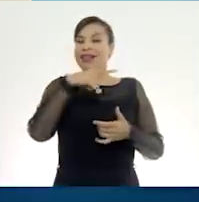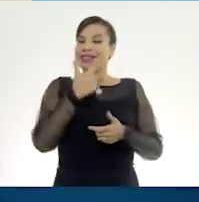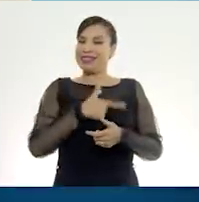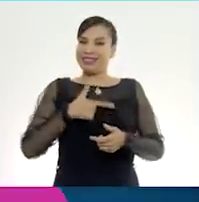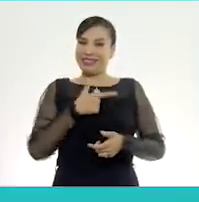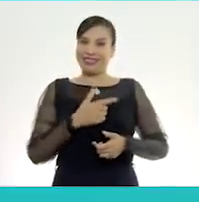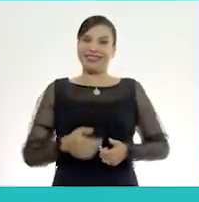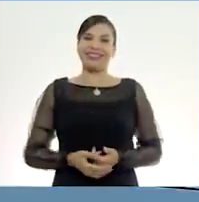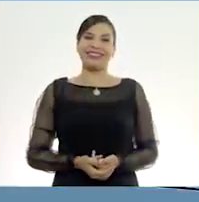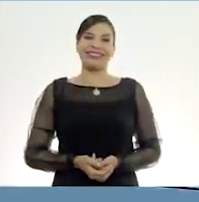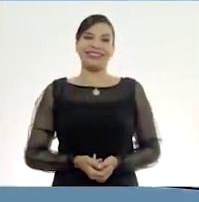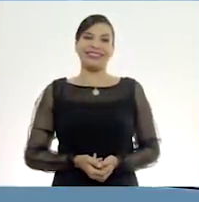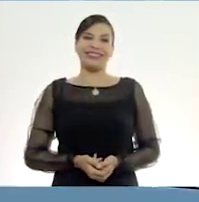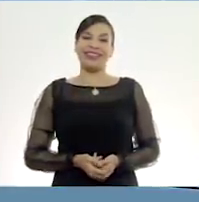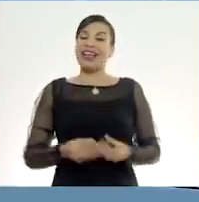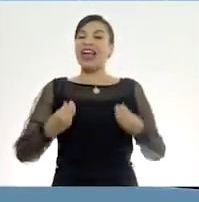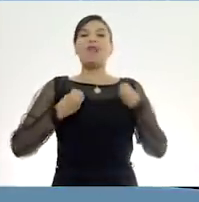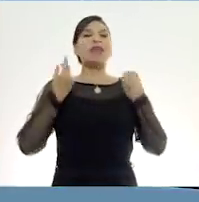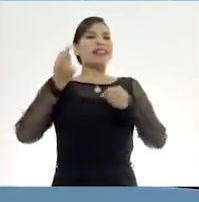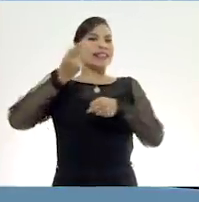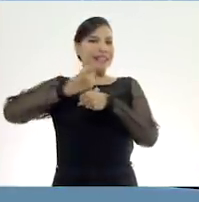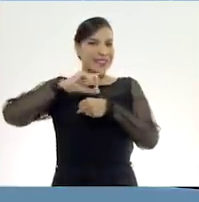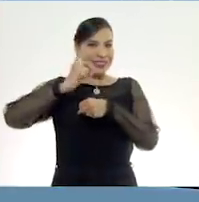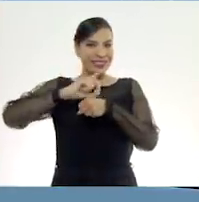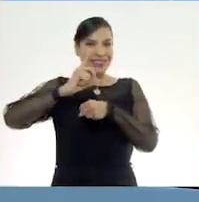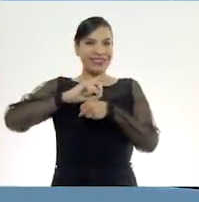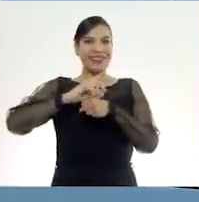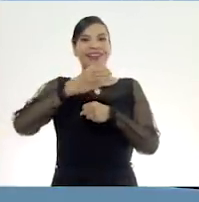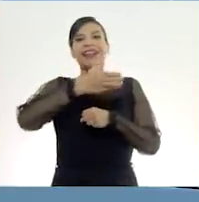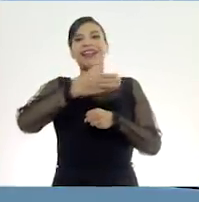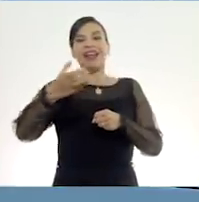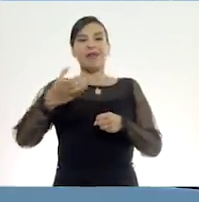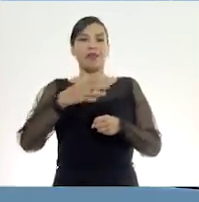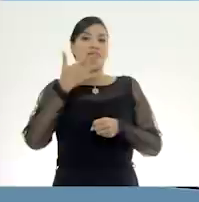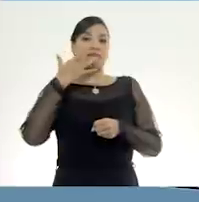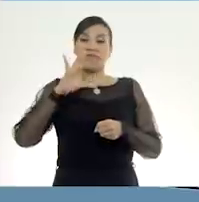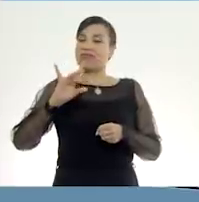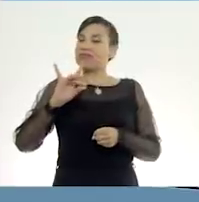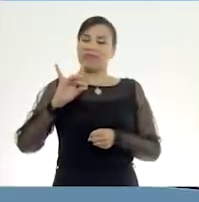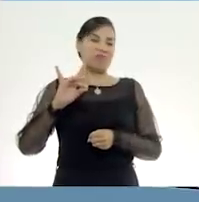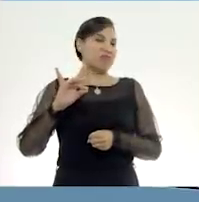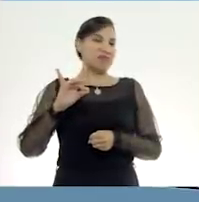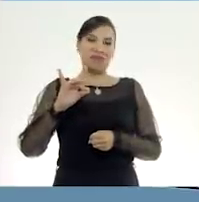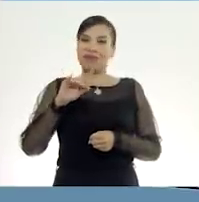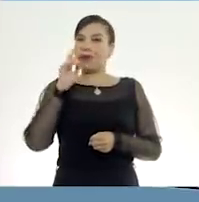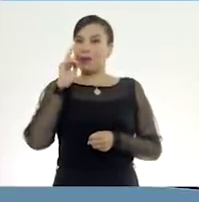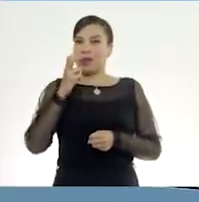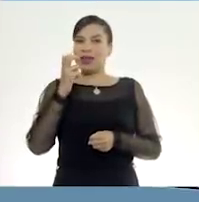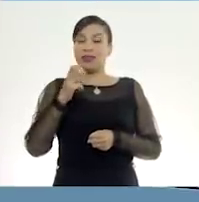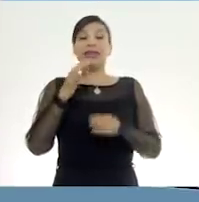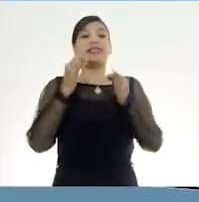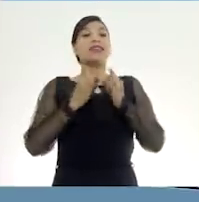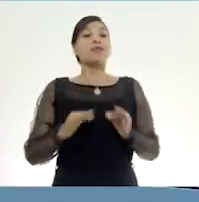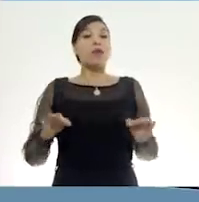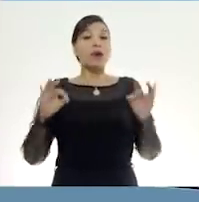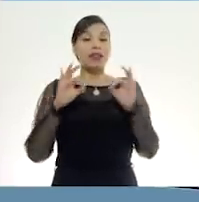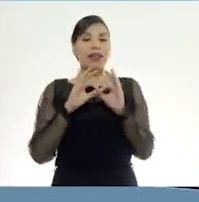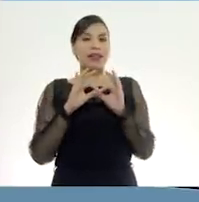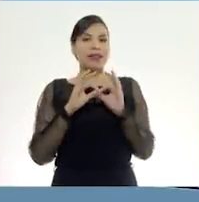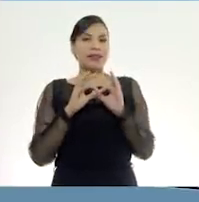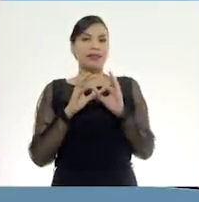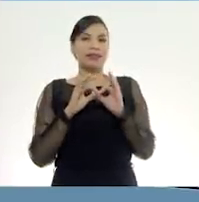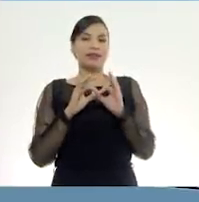gustado. Pues la vida cotidiana en el campo no era sencilla, como podrás ver, Ale. Es importante que